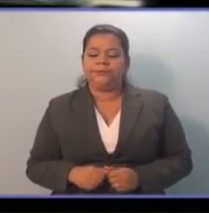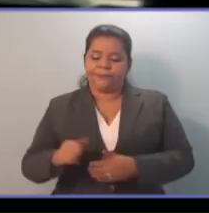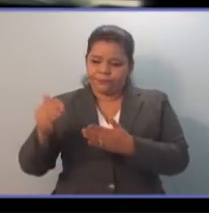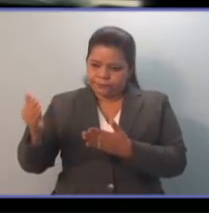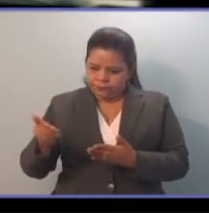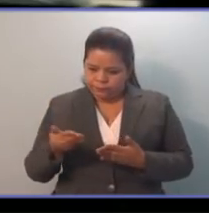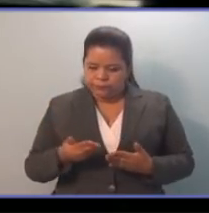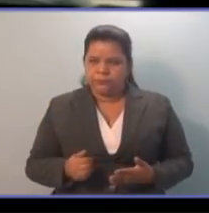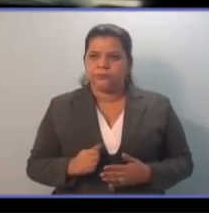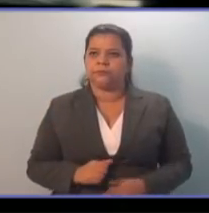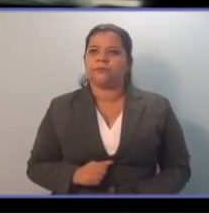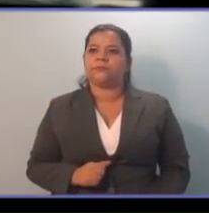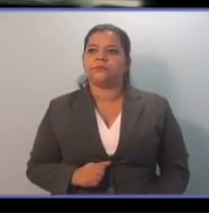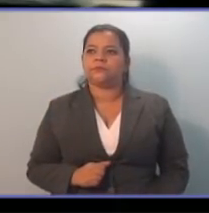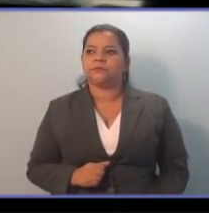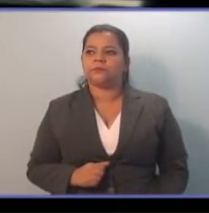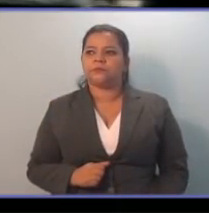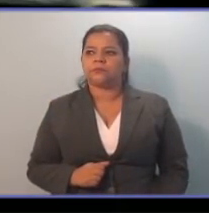Bienvenida, licenciada. Muchas gracias.